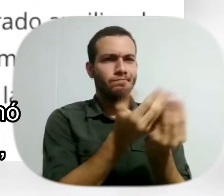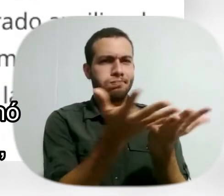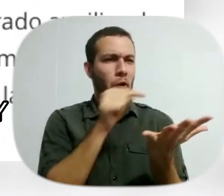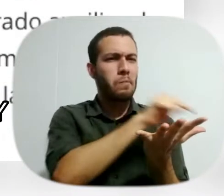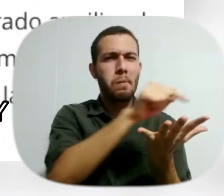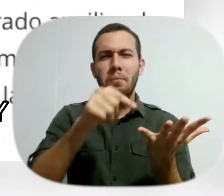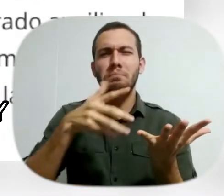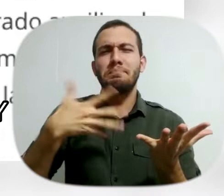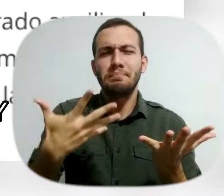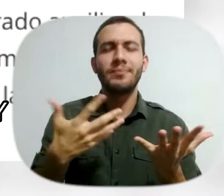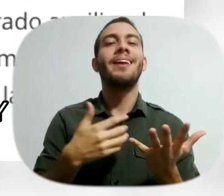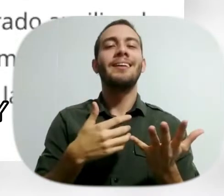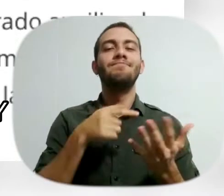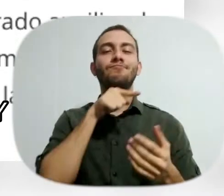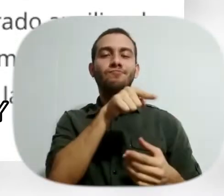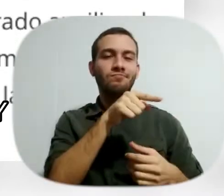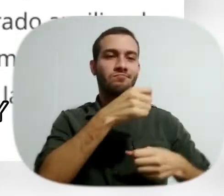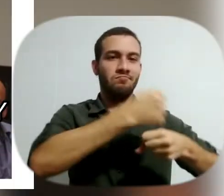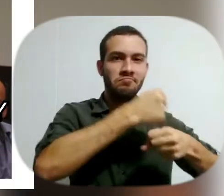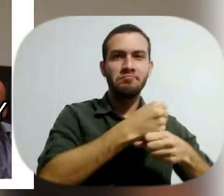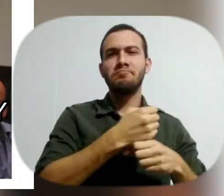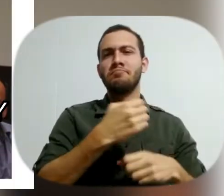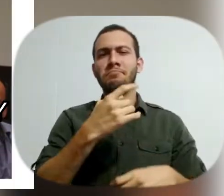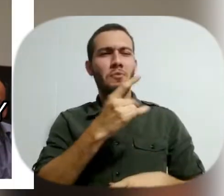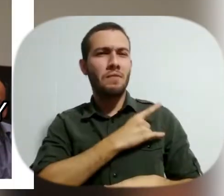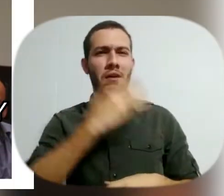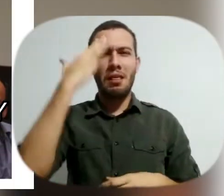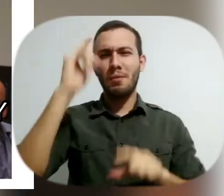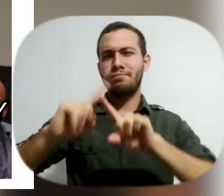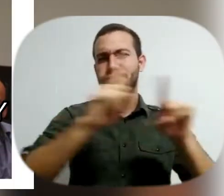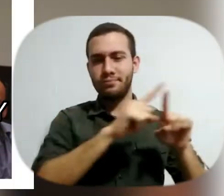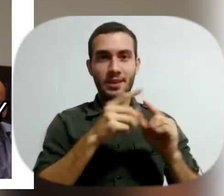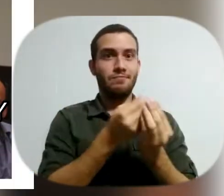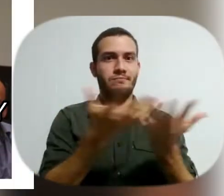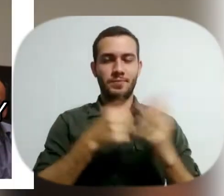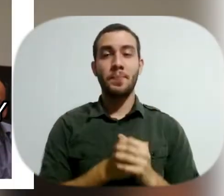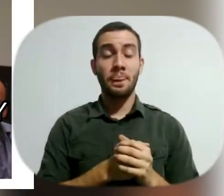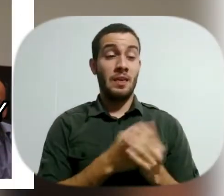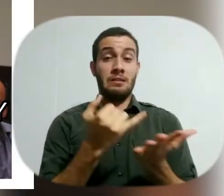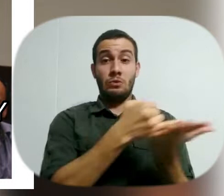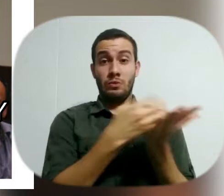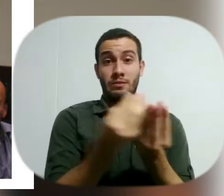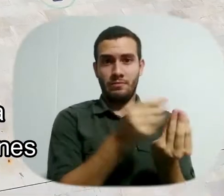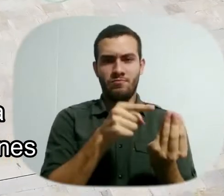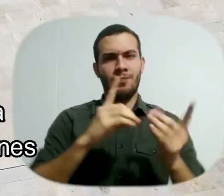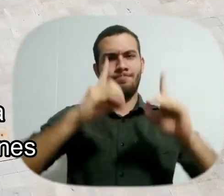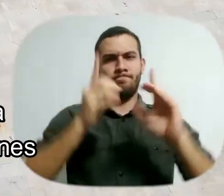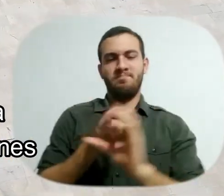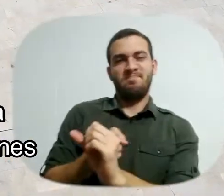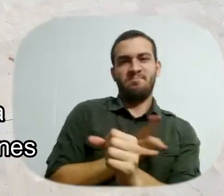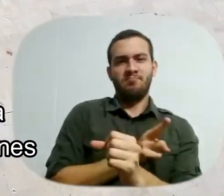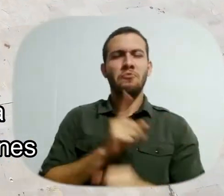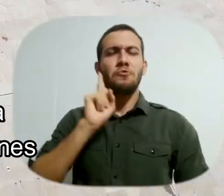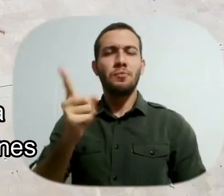distintos sectores, del sector solidario, de la academia, del sector gremial. Y los 8 miembros de la Junta consideraron que lo mejor era